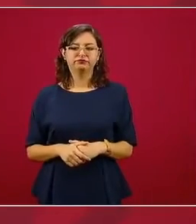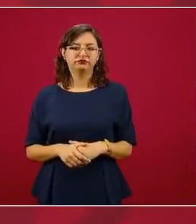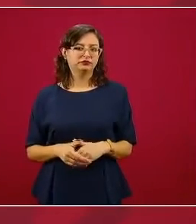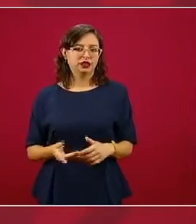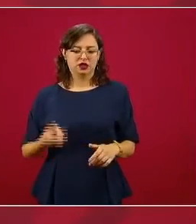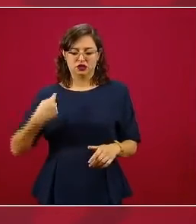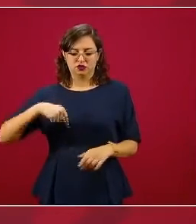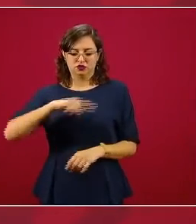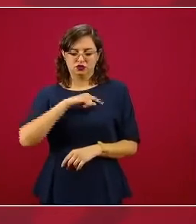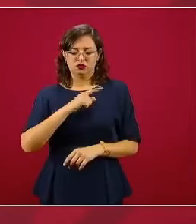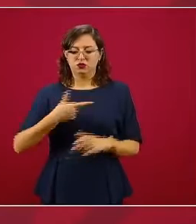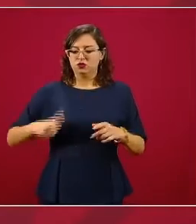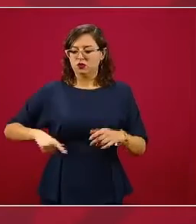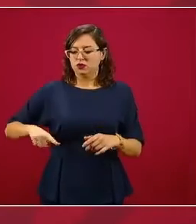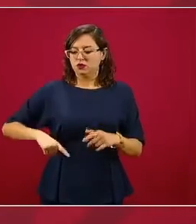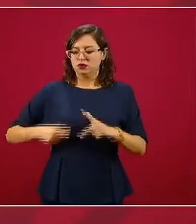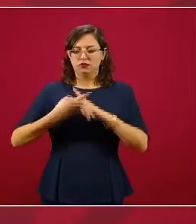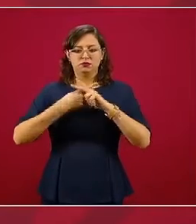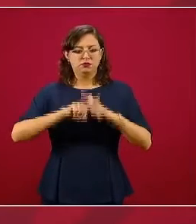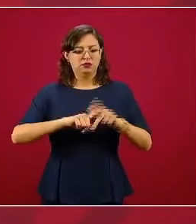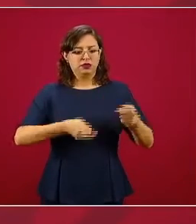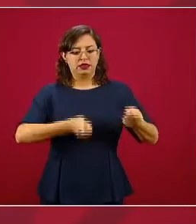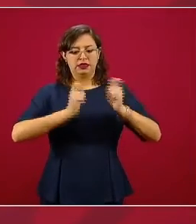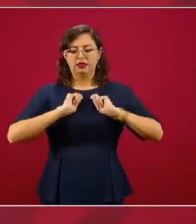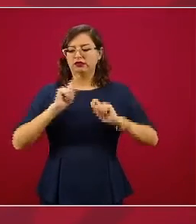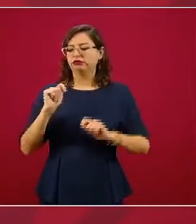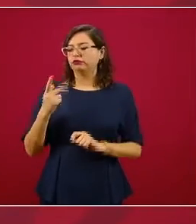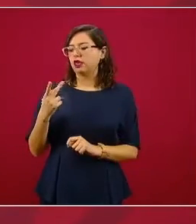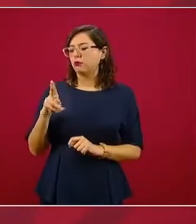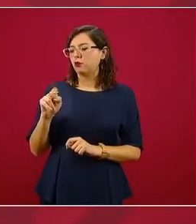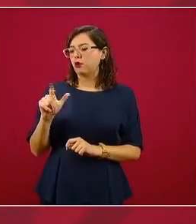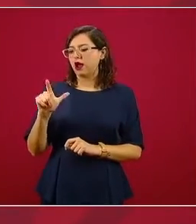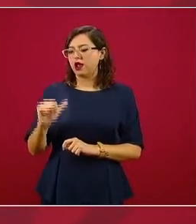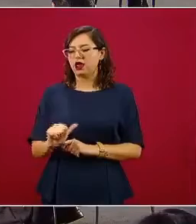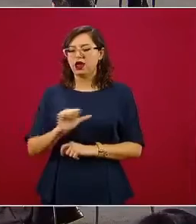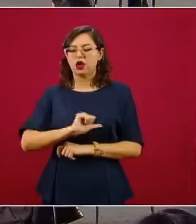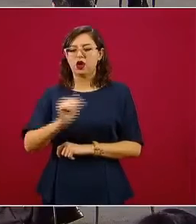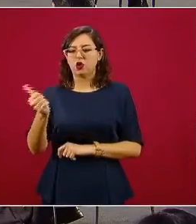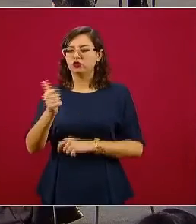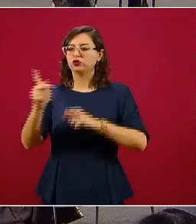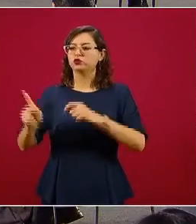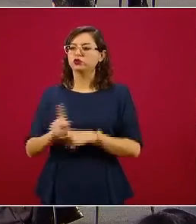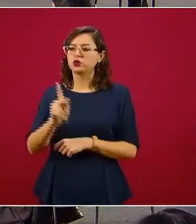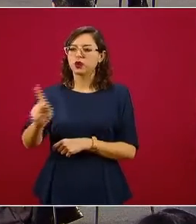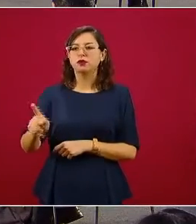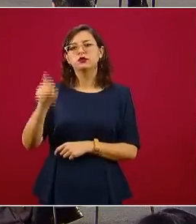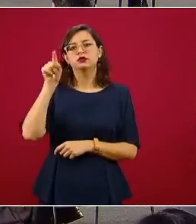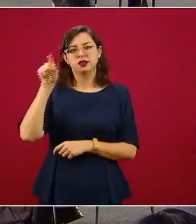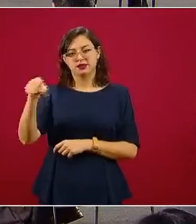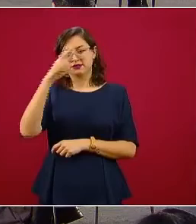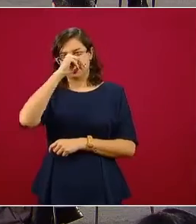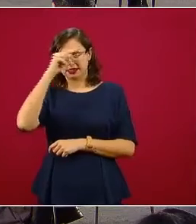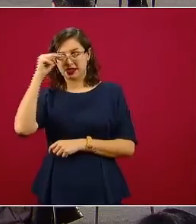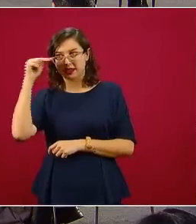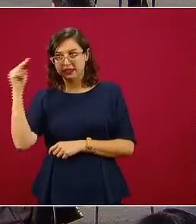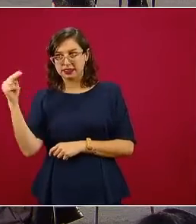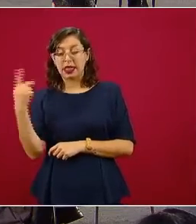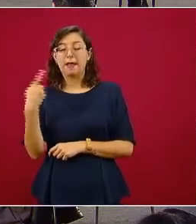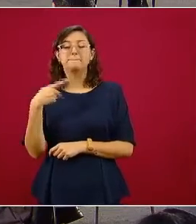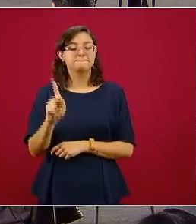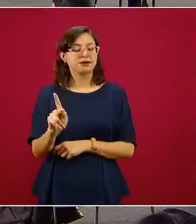inicio del gobierno, Tecuala y otros pueblos de Nayarit, pero lo